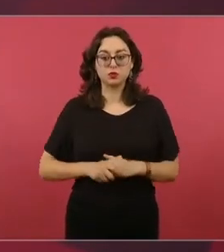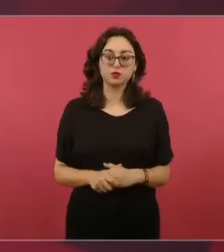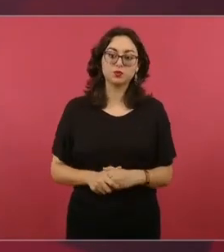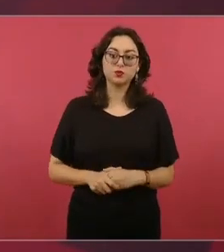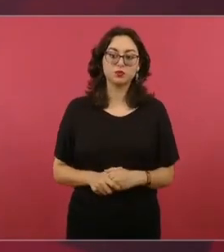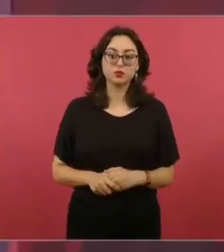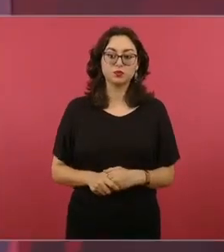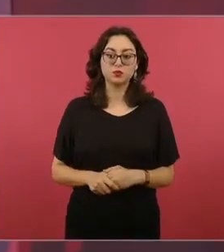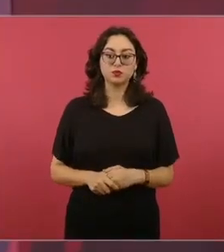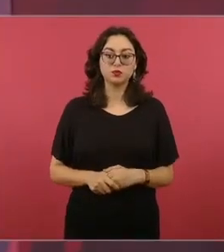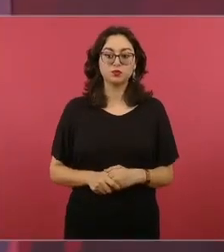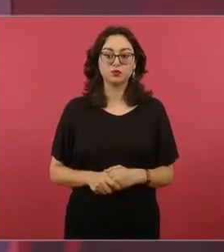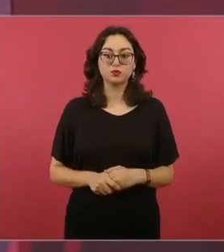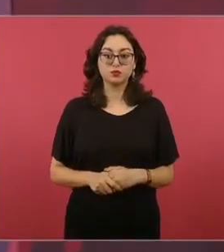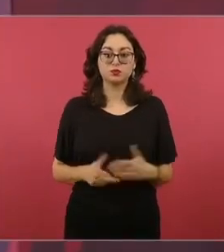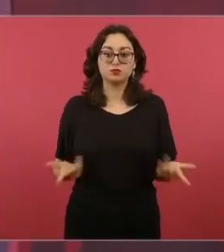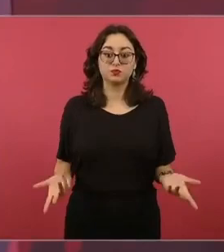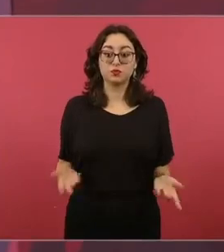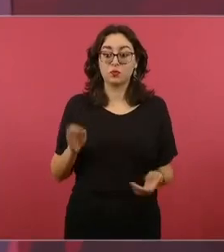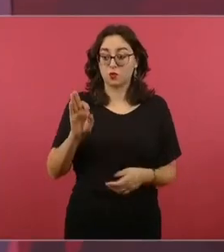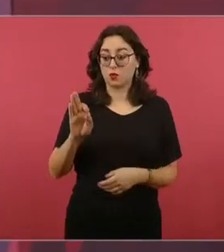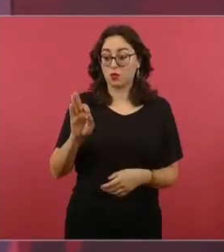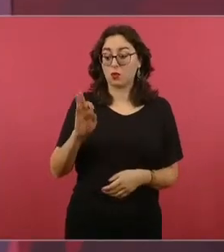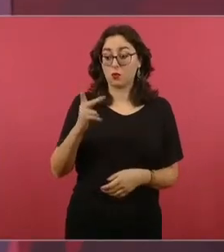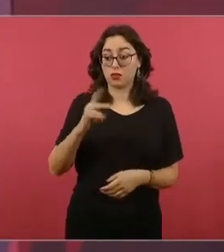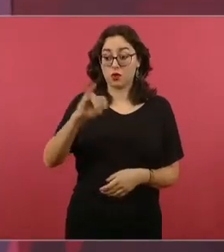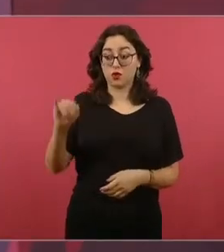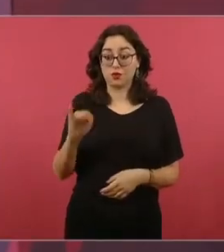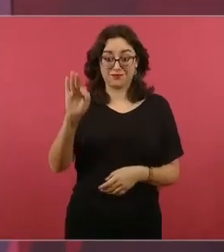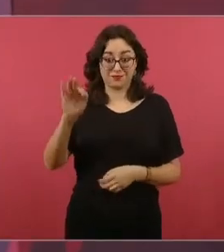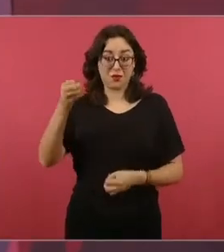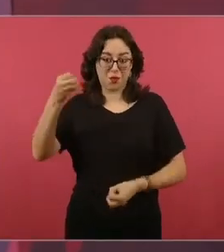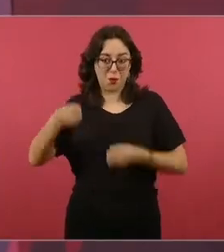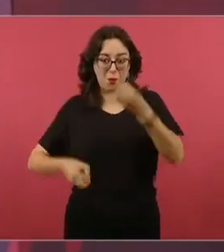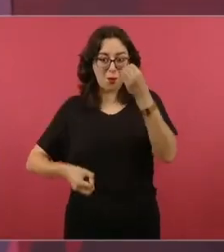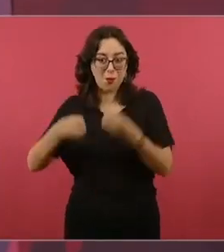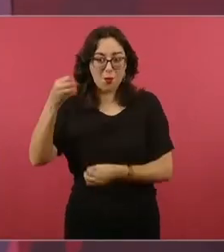En complicidad con el Poder Judicial,